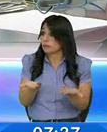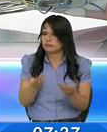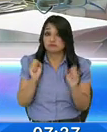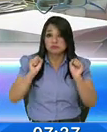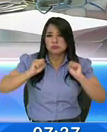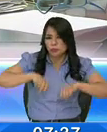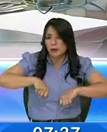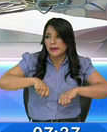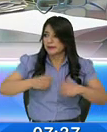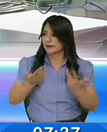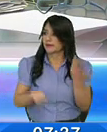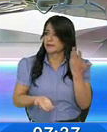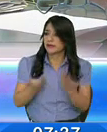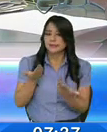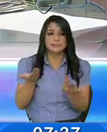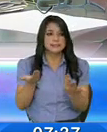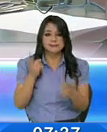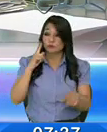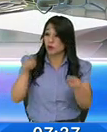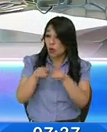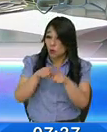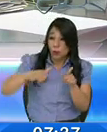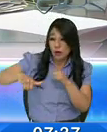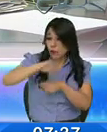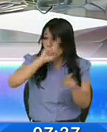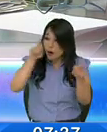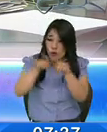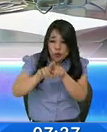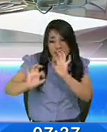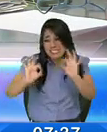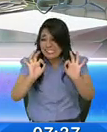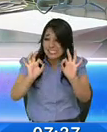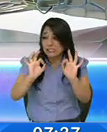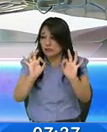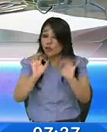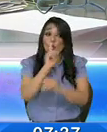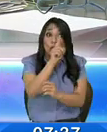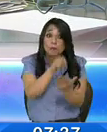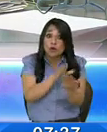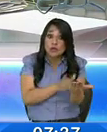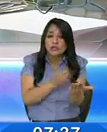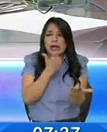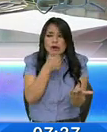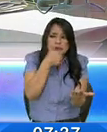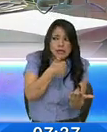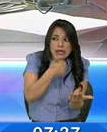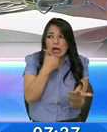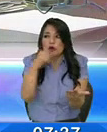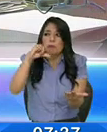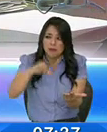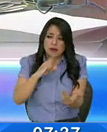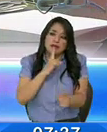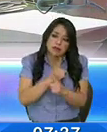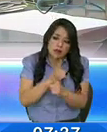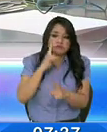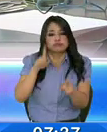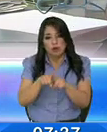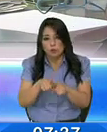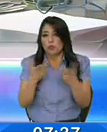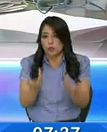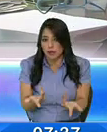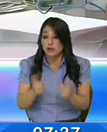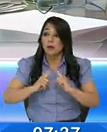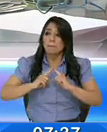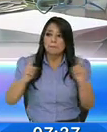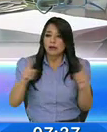que no haya un consenso por lo menos en un proyecto algo bueno y algo malo habrá evidentemente pero